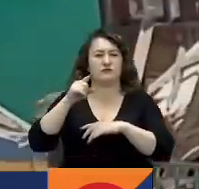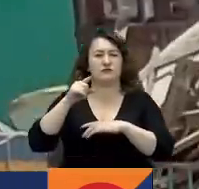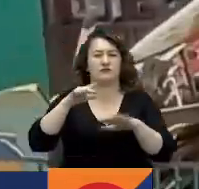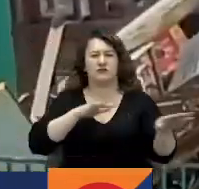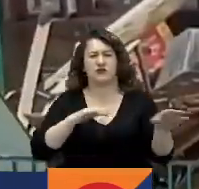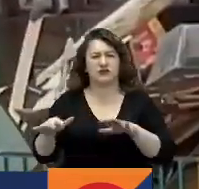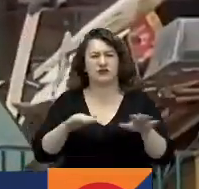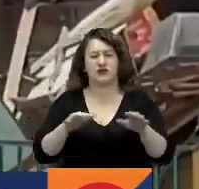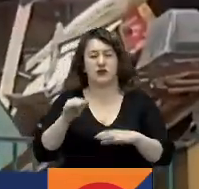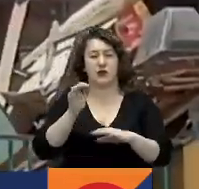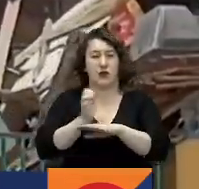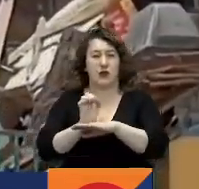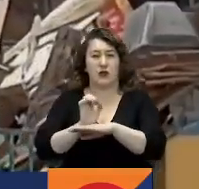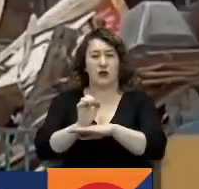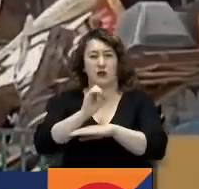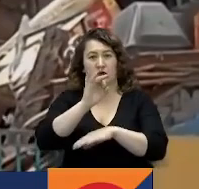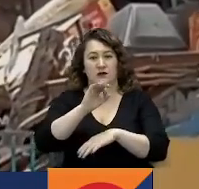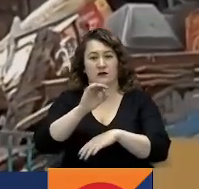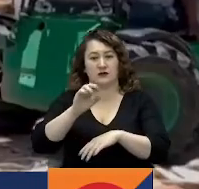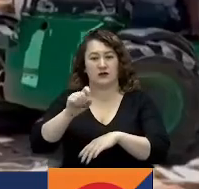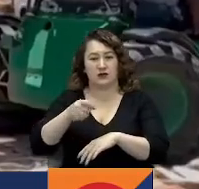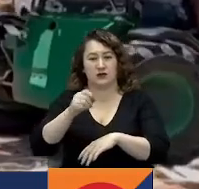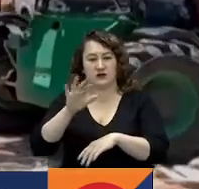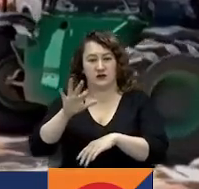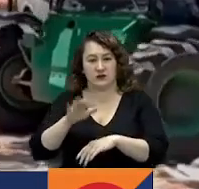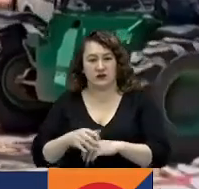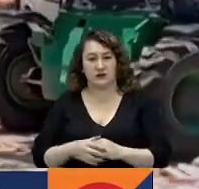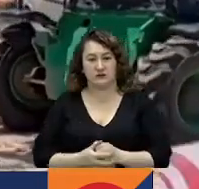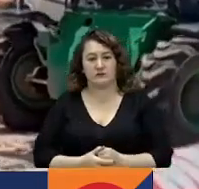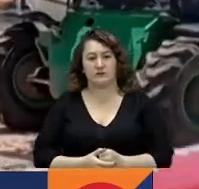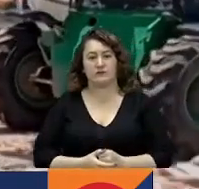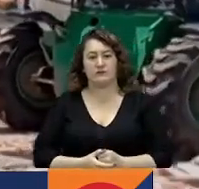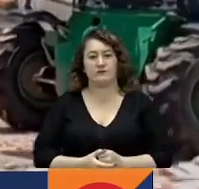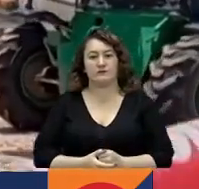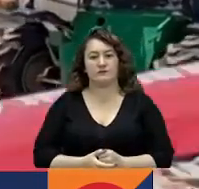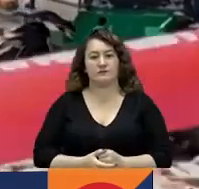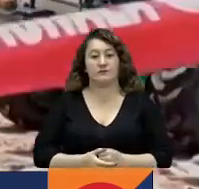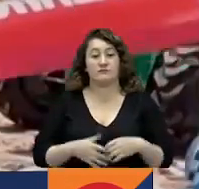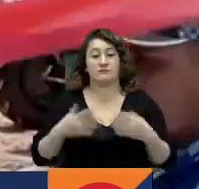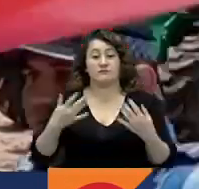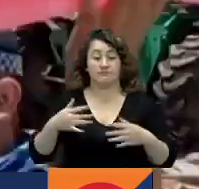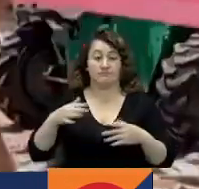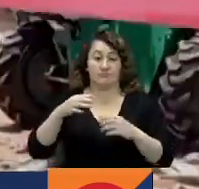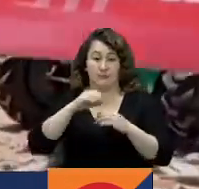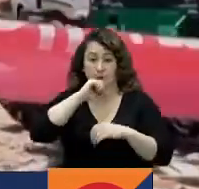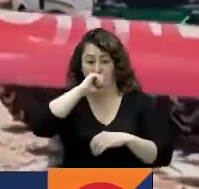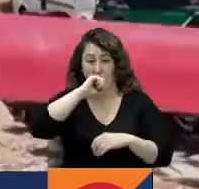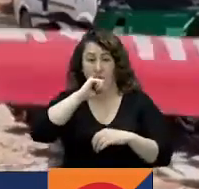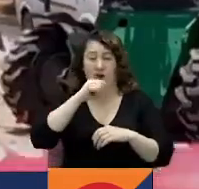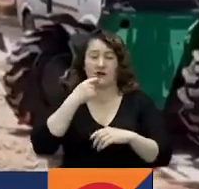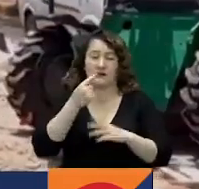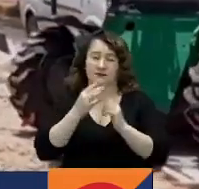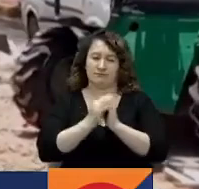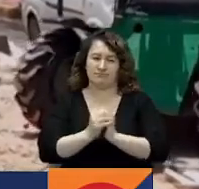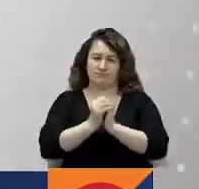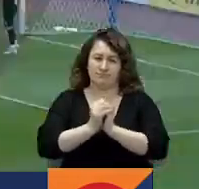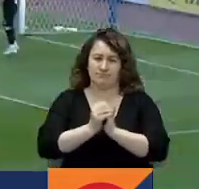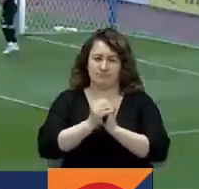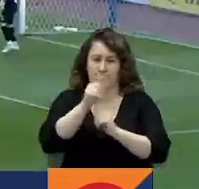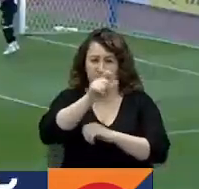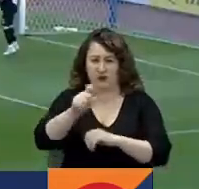Entre las víctimas, una menor de 4 años en Perú. El Papa Francisco pidió oraciones para las víctimas y sus